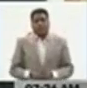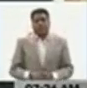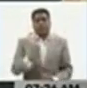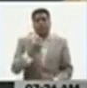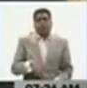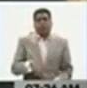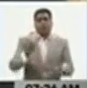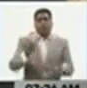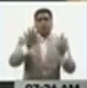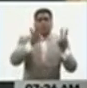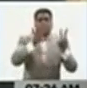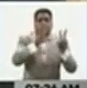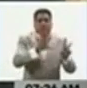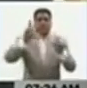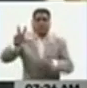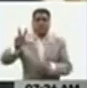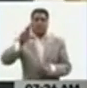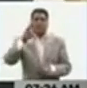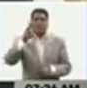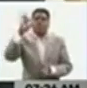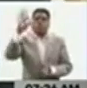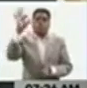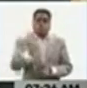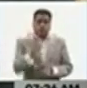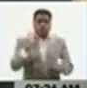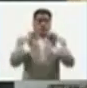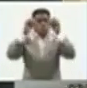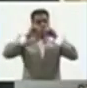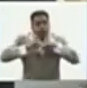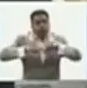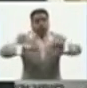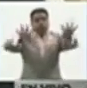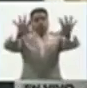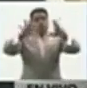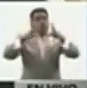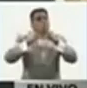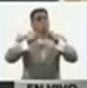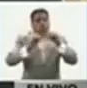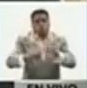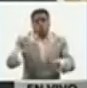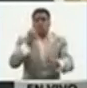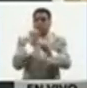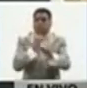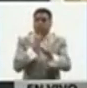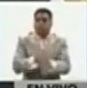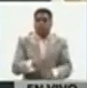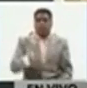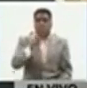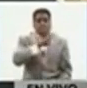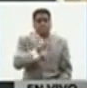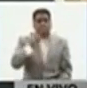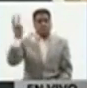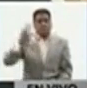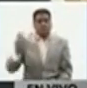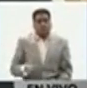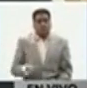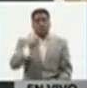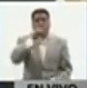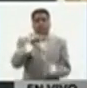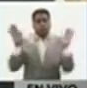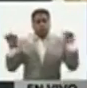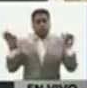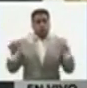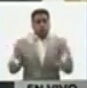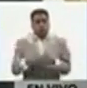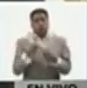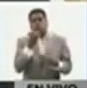63% de penetración en Internet. O sea, 63 de cada 100 ciudadanos tienen acceso a Internet. Venezuela es el país que más usa la red social Twitter en América Latina, es el